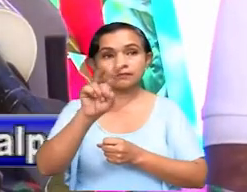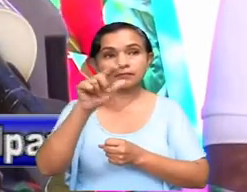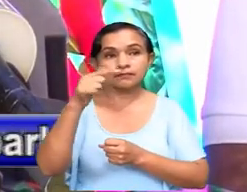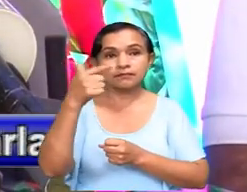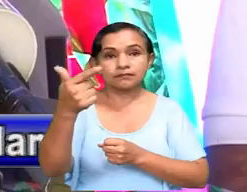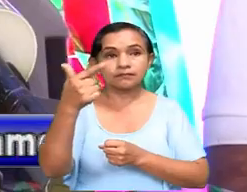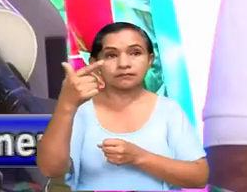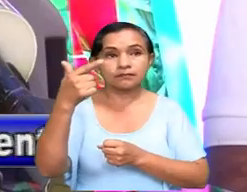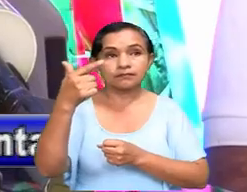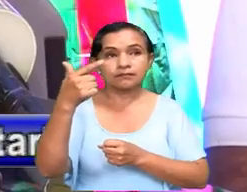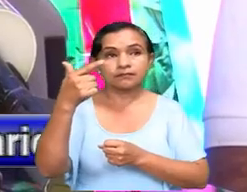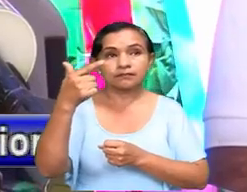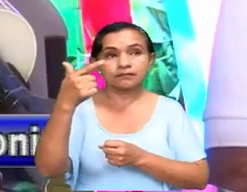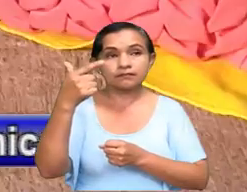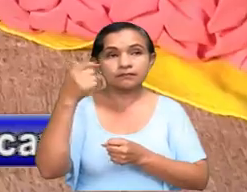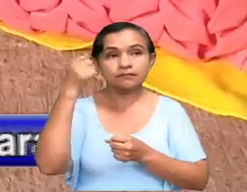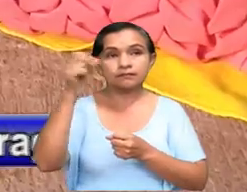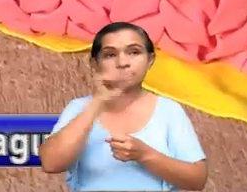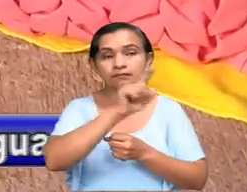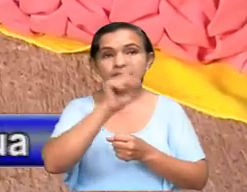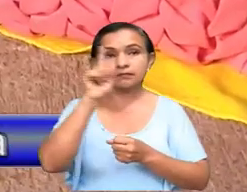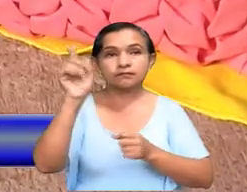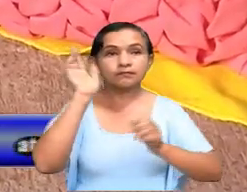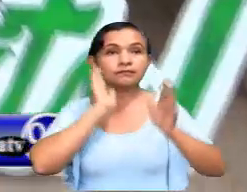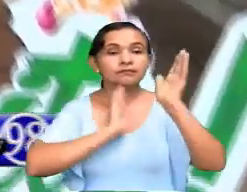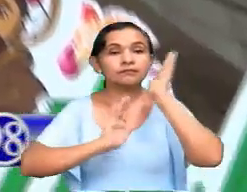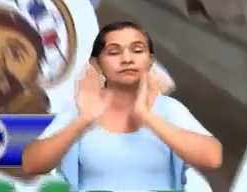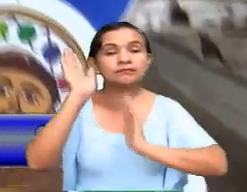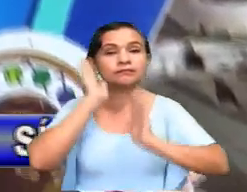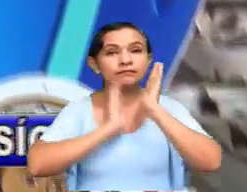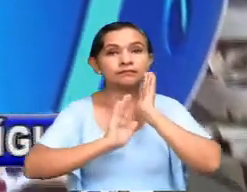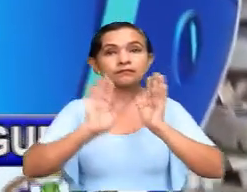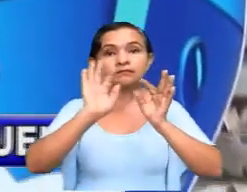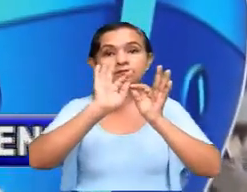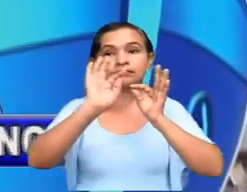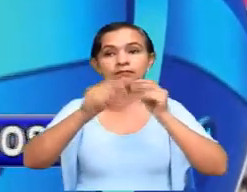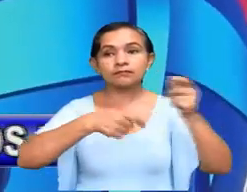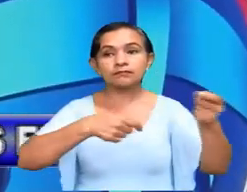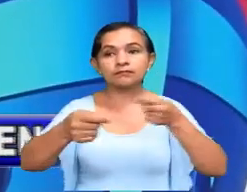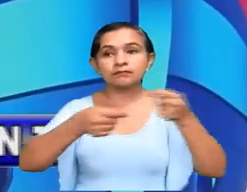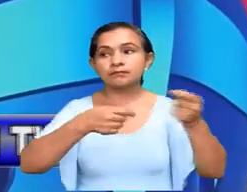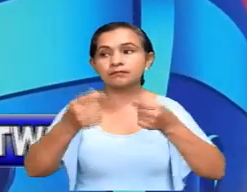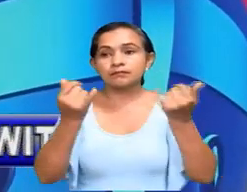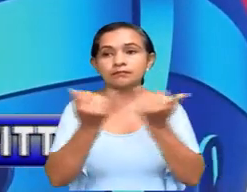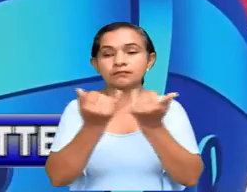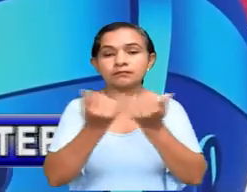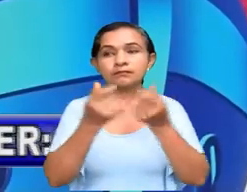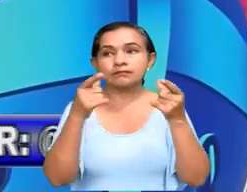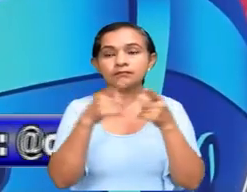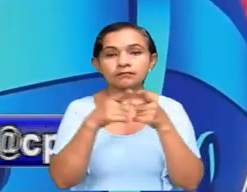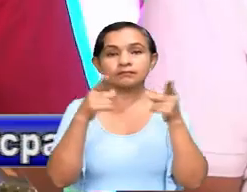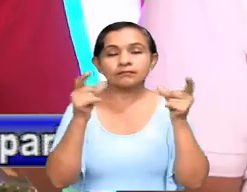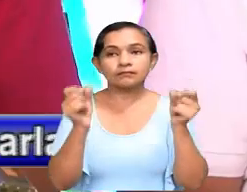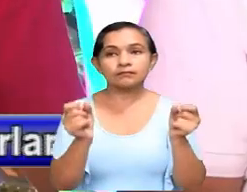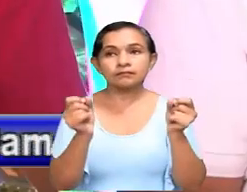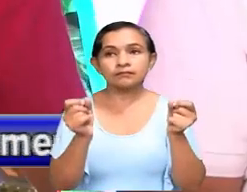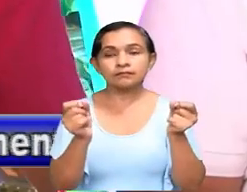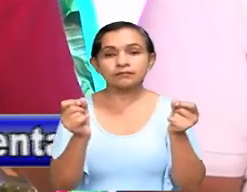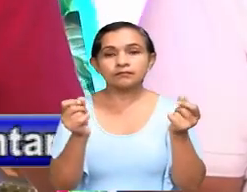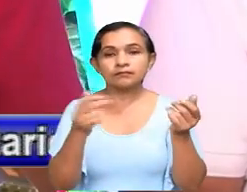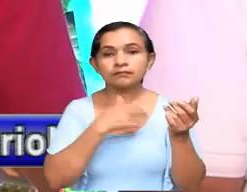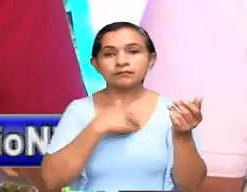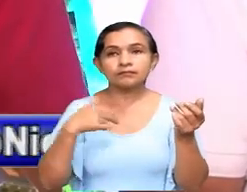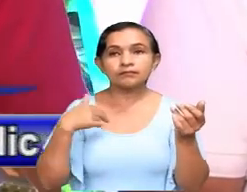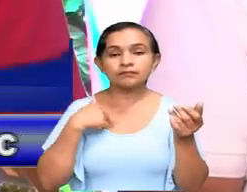julio al 11 de agosto de una Feria de la Economía Familiar en honor al santo patrono de los managuas. Durante la feria